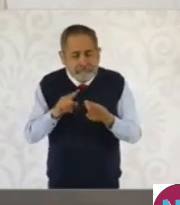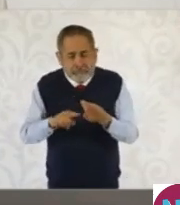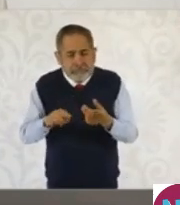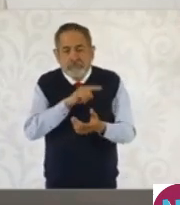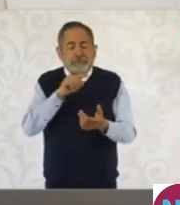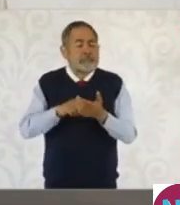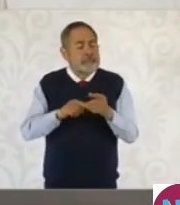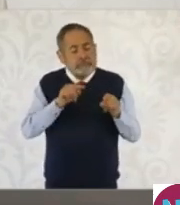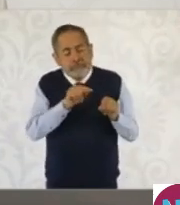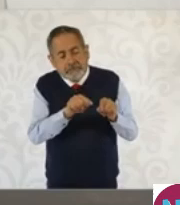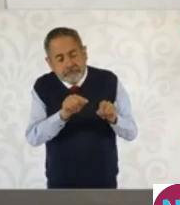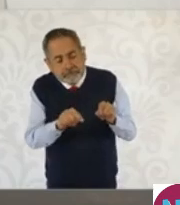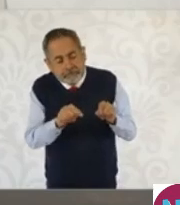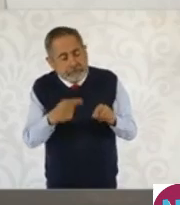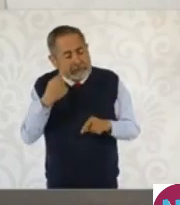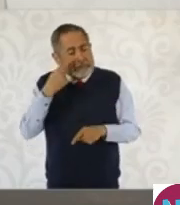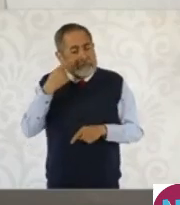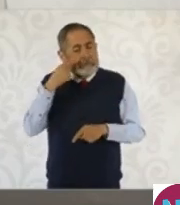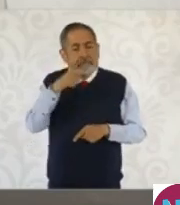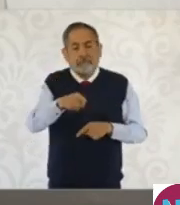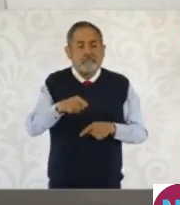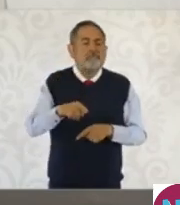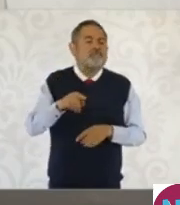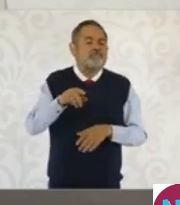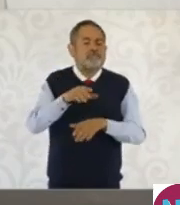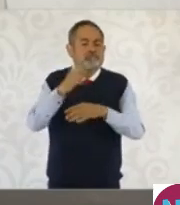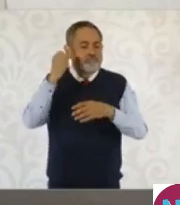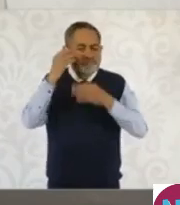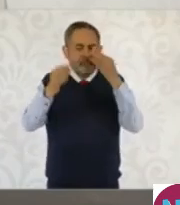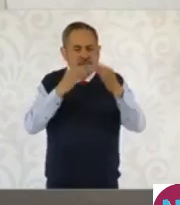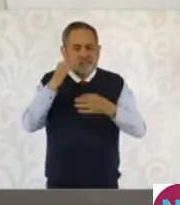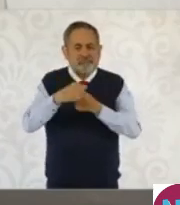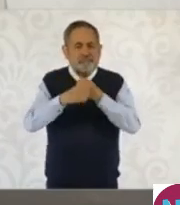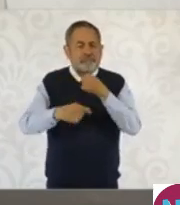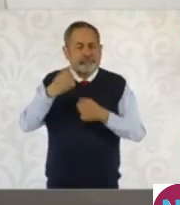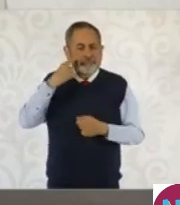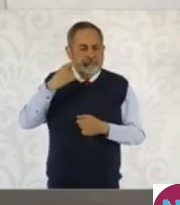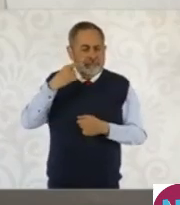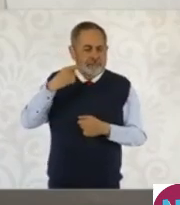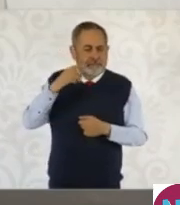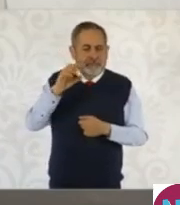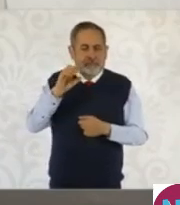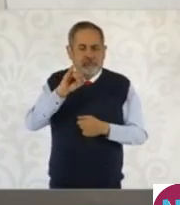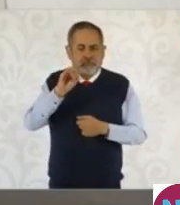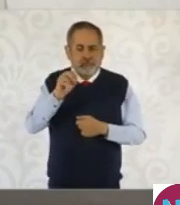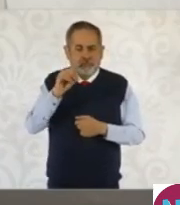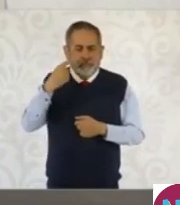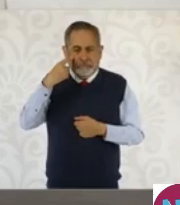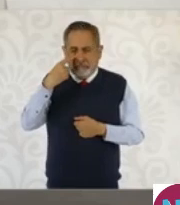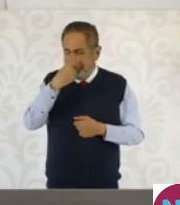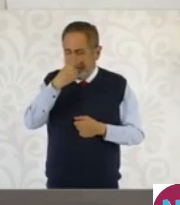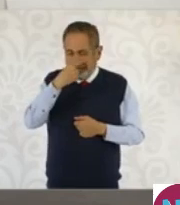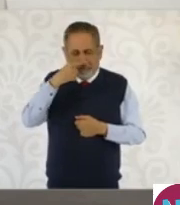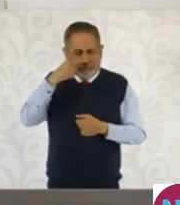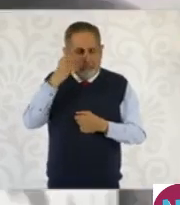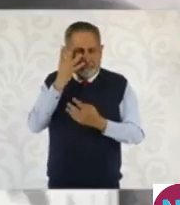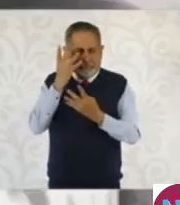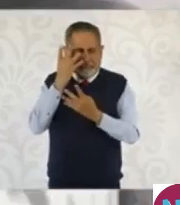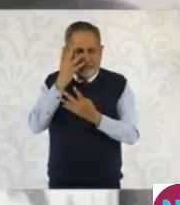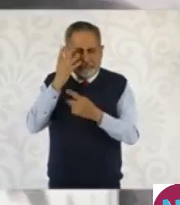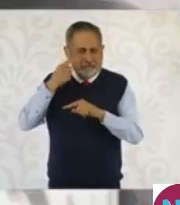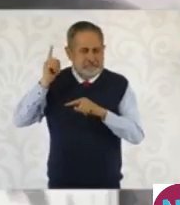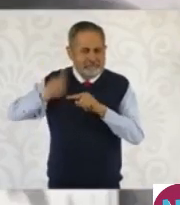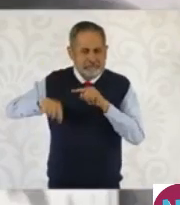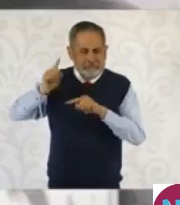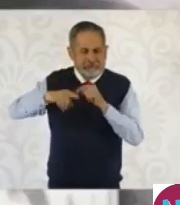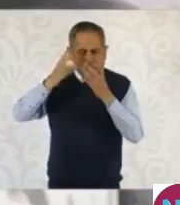jornadas quirúrgicas de la campaña nacional de cirugía de cataratas. Hemos realizado en el lapso mencionado